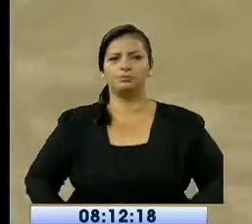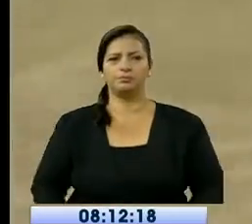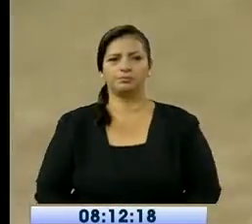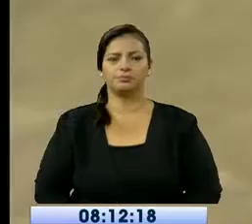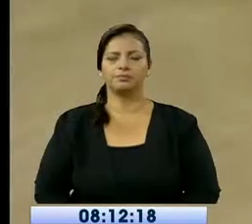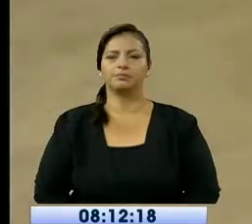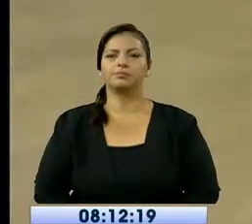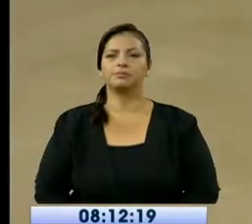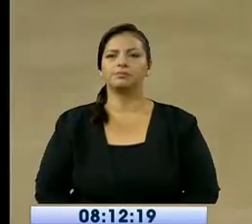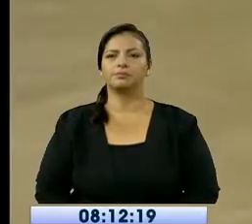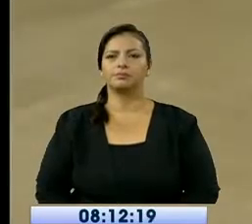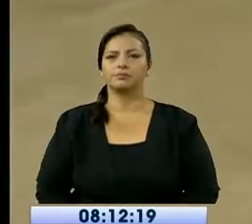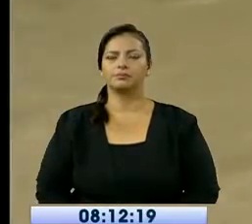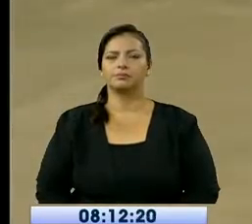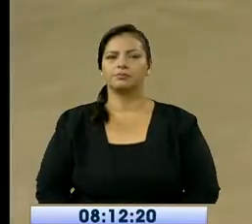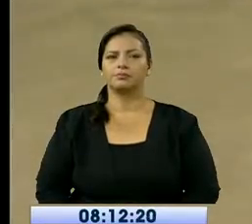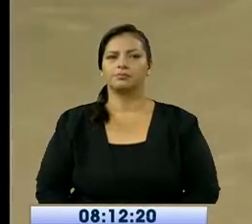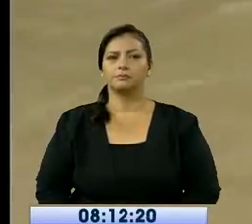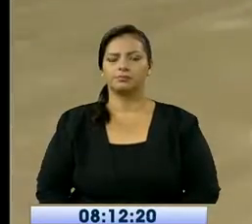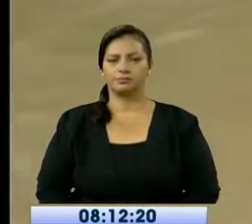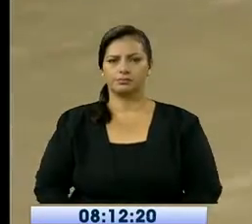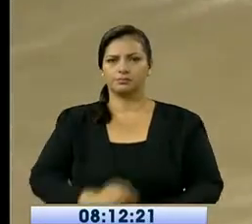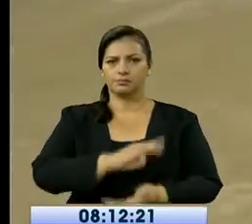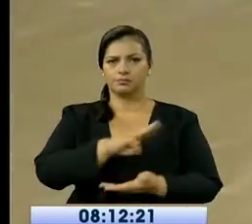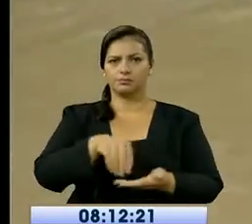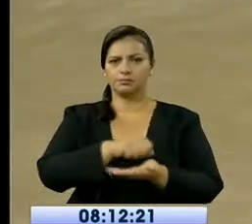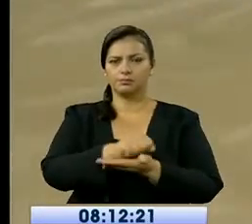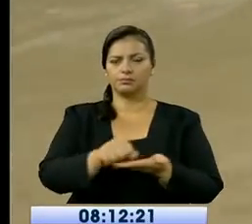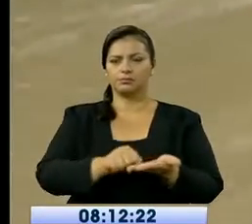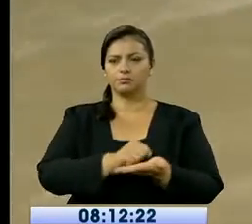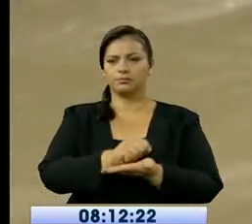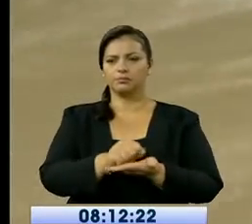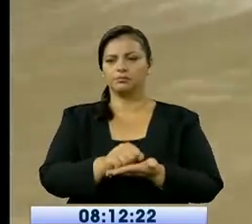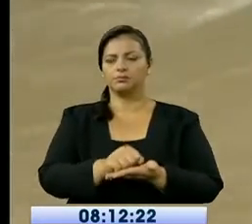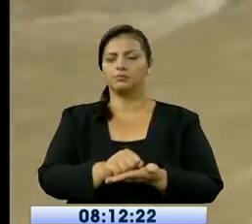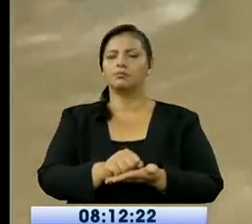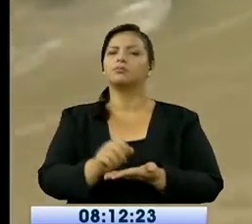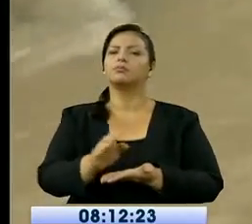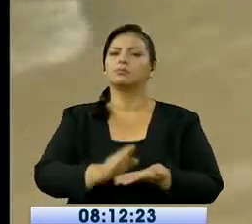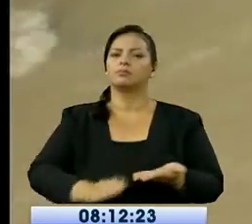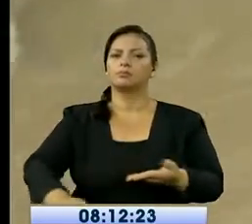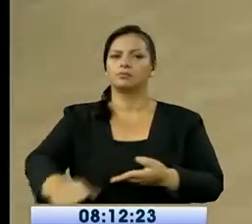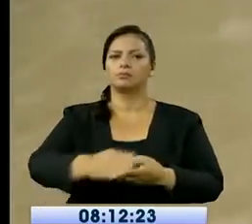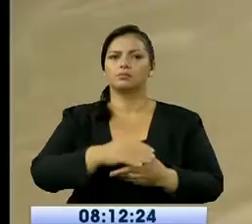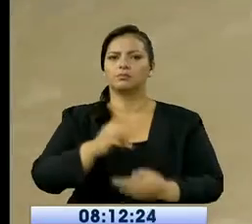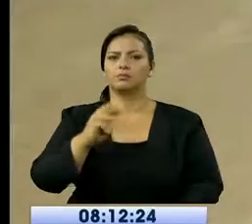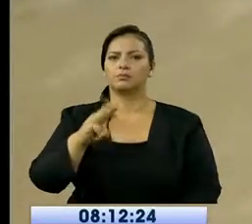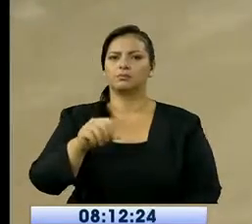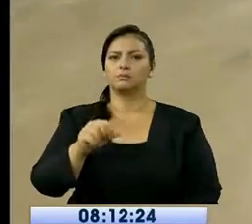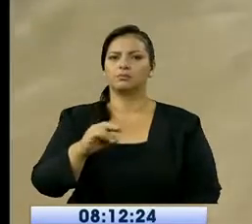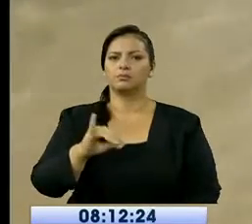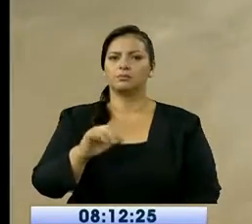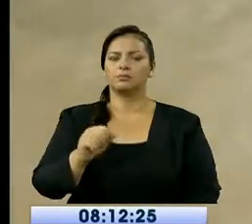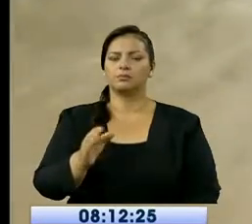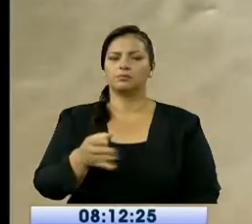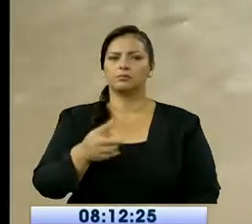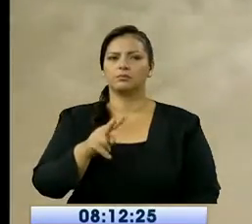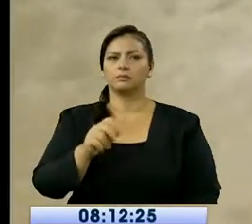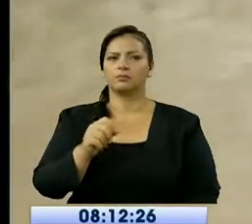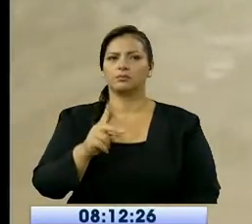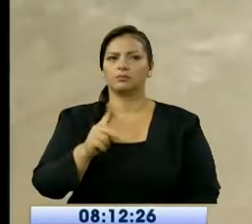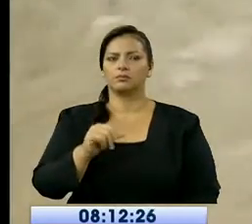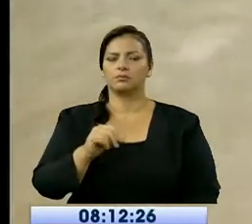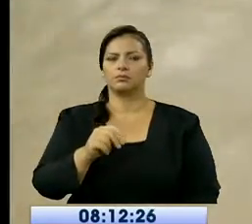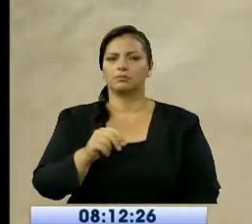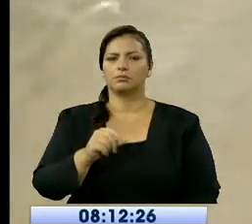Cooperativa María Paidal, ojo, repito aquello, cooperativa María Paidal, donde los habitantes nos expresan que no es la única calle,